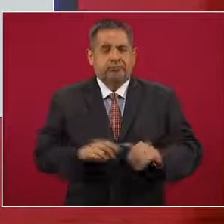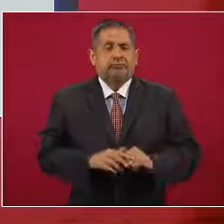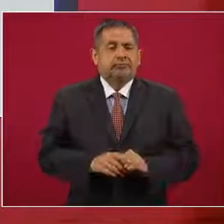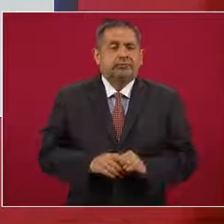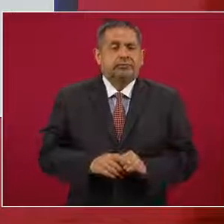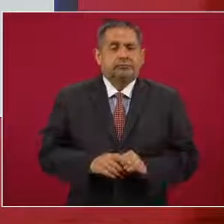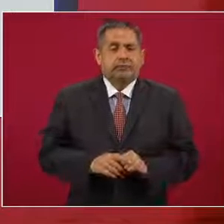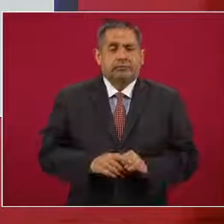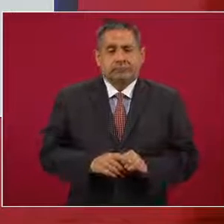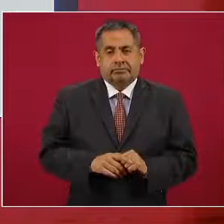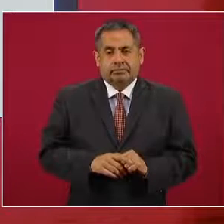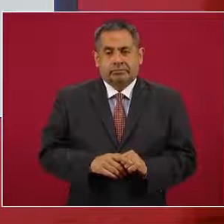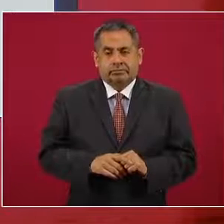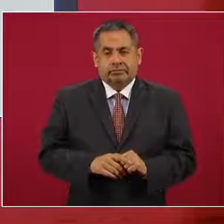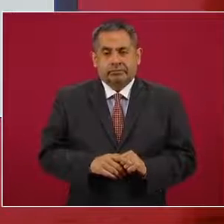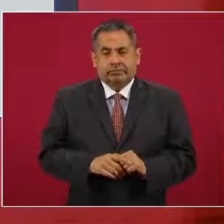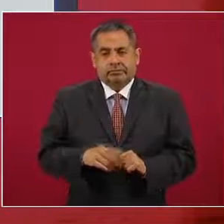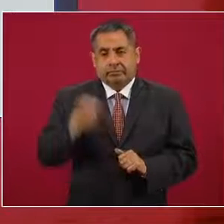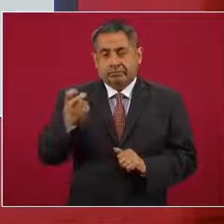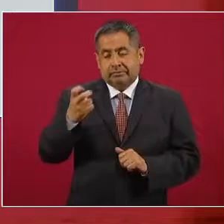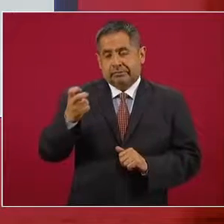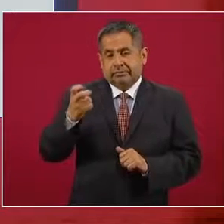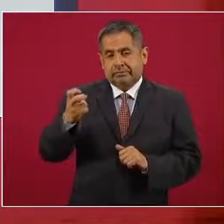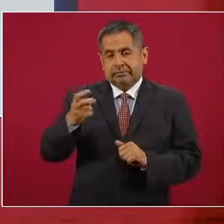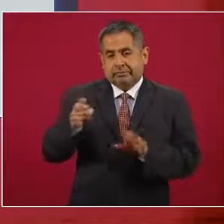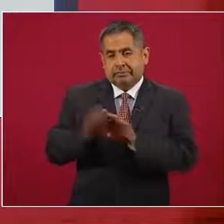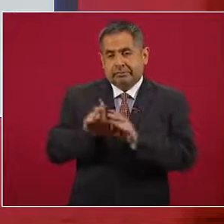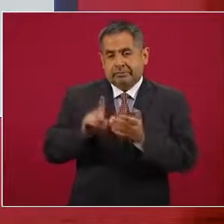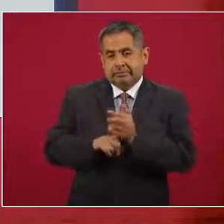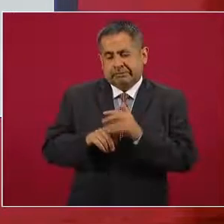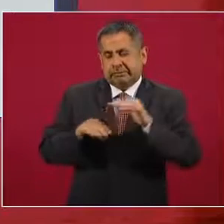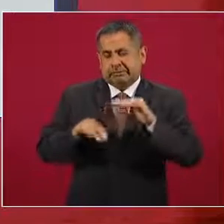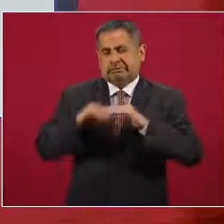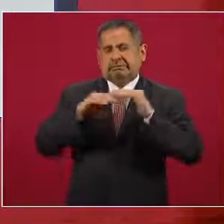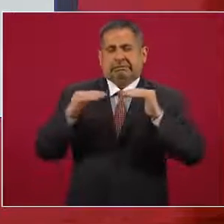1998, solo este se acercaría,